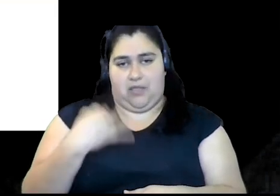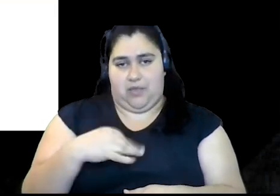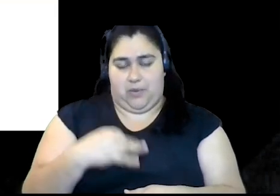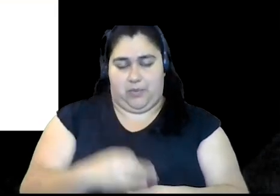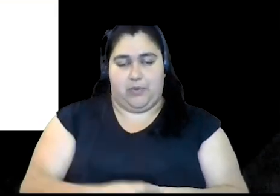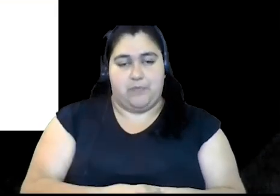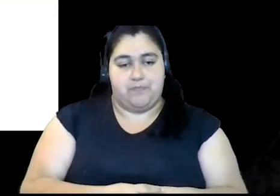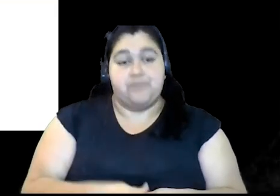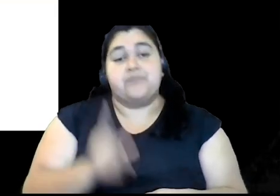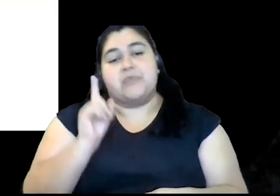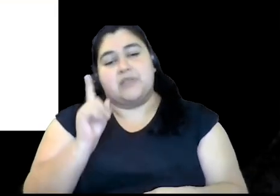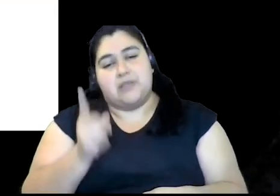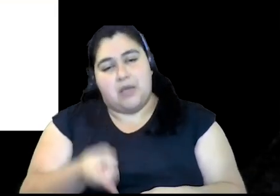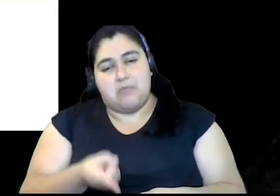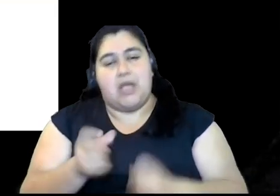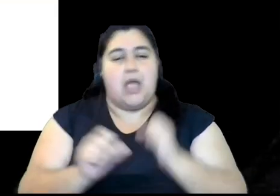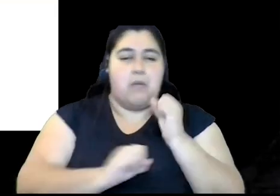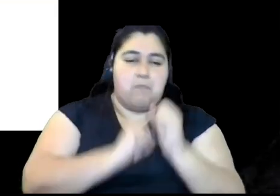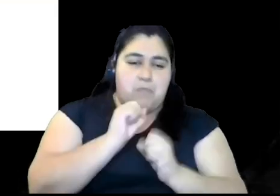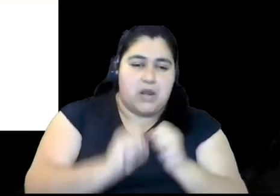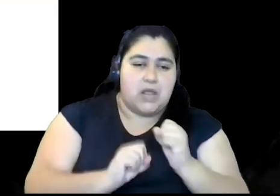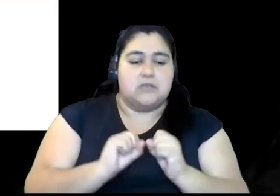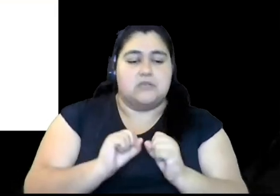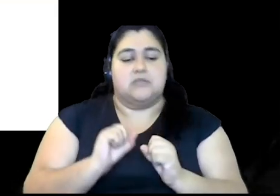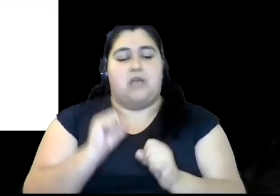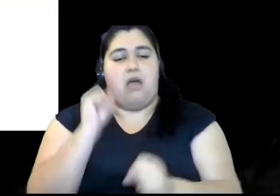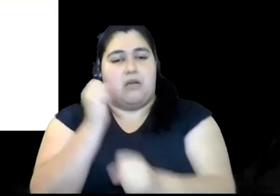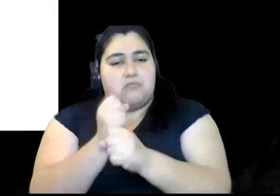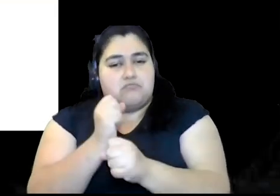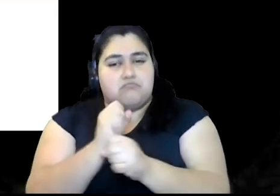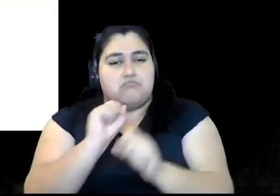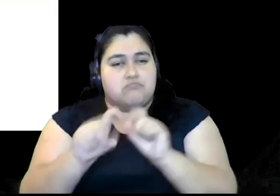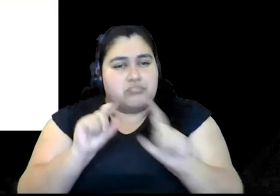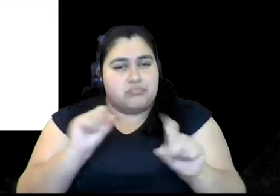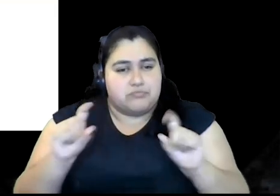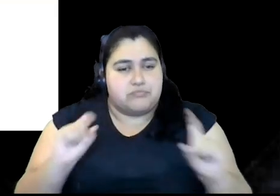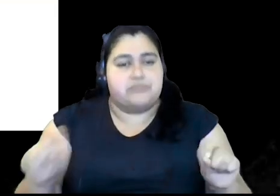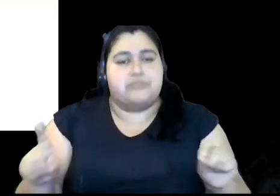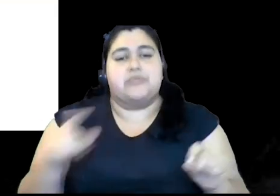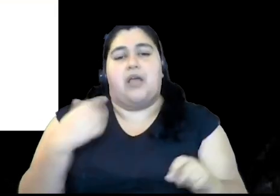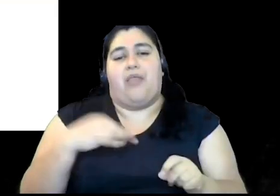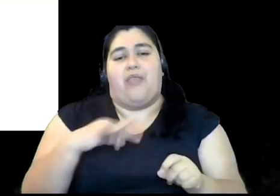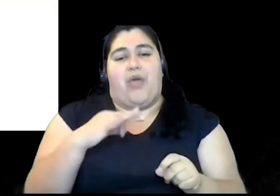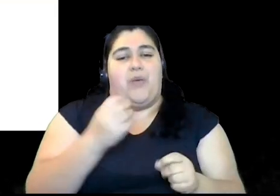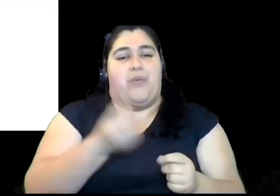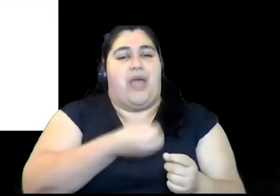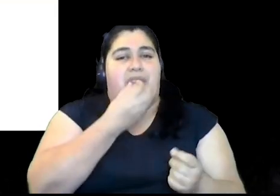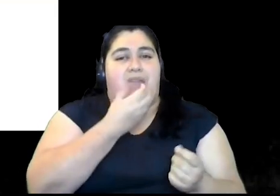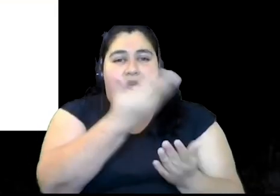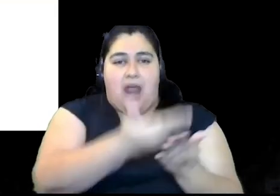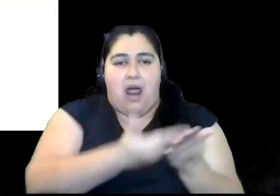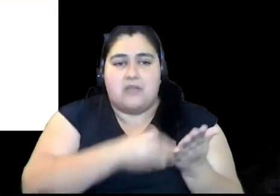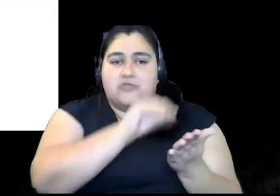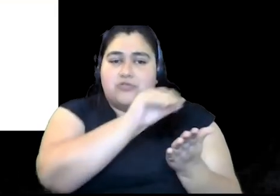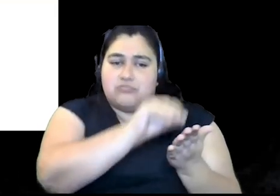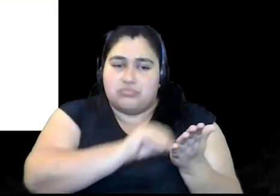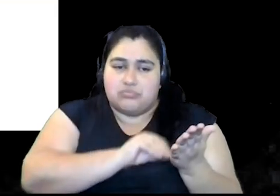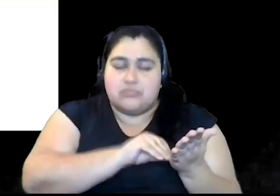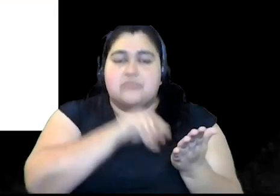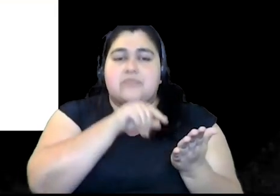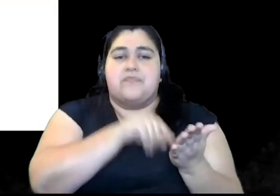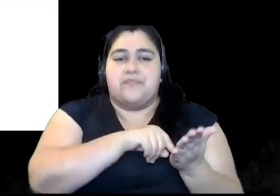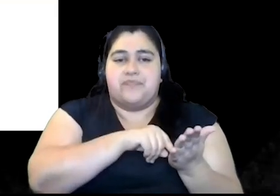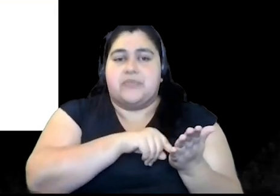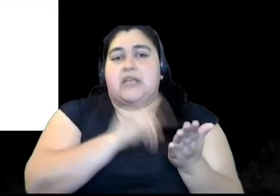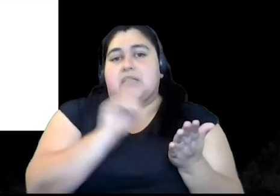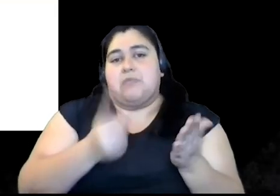al igual que las sociedades y empresas unipersonales van a tener que exteriorizar las declaraciones juradas en cabeza de